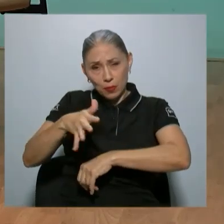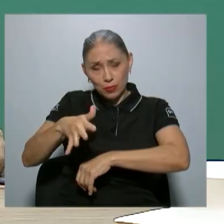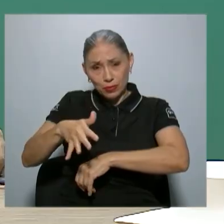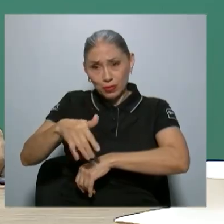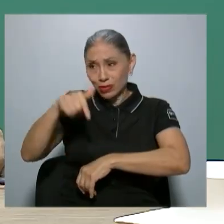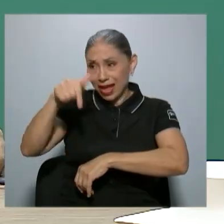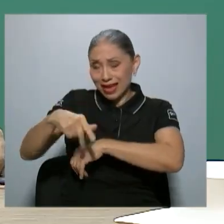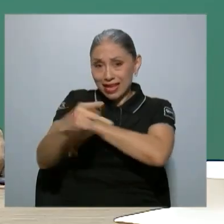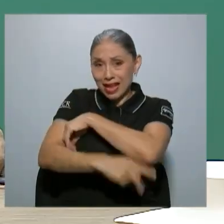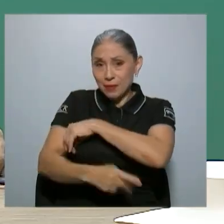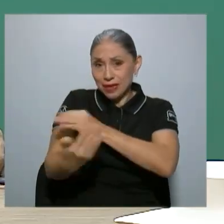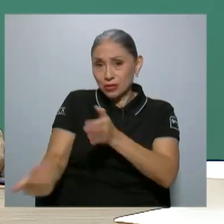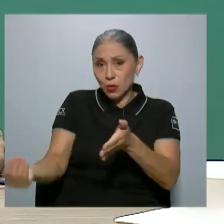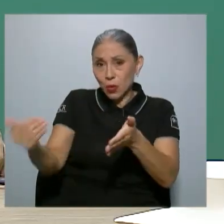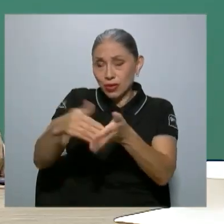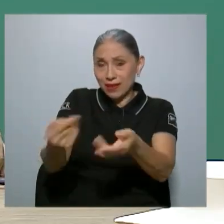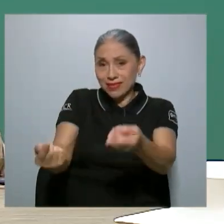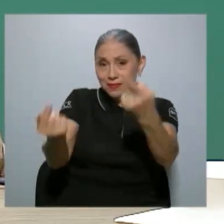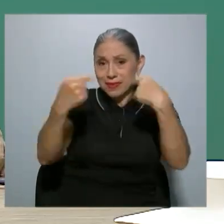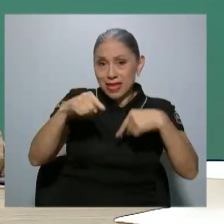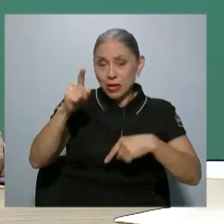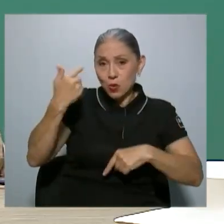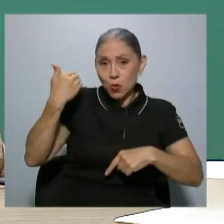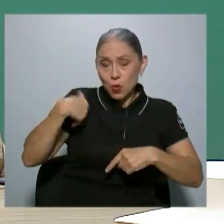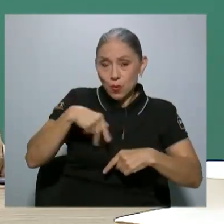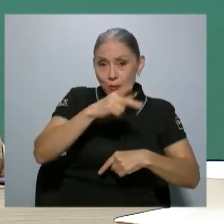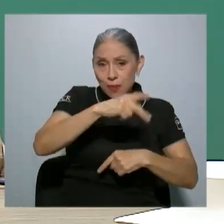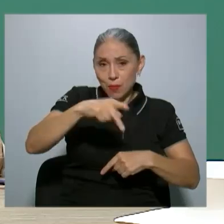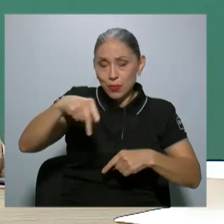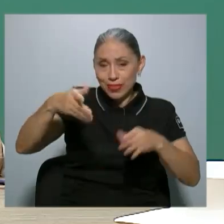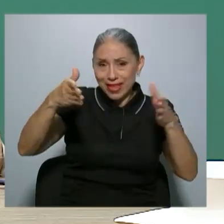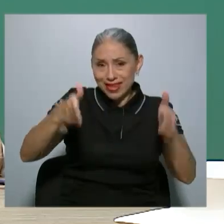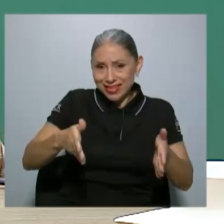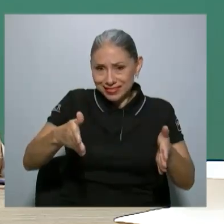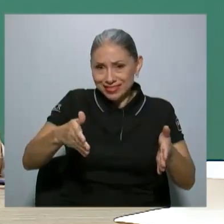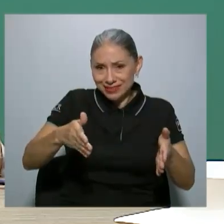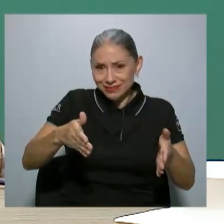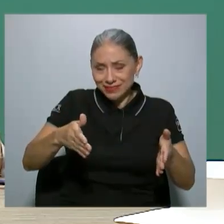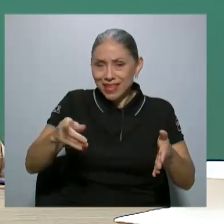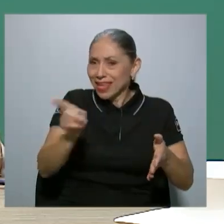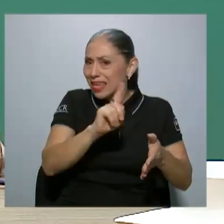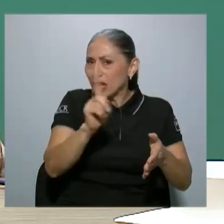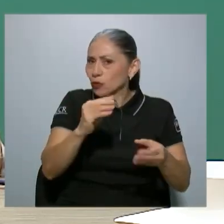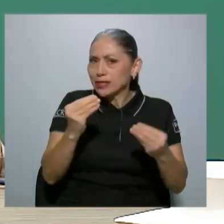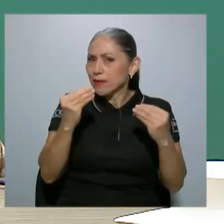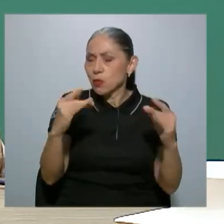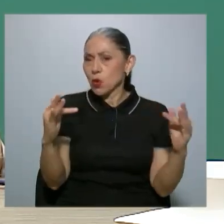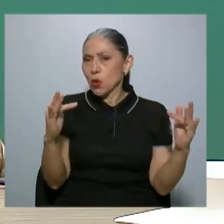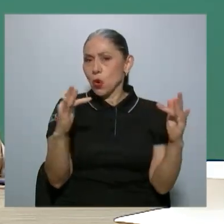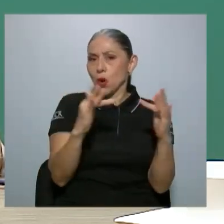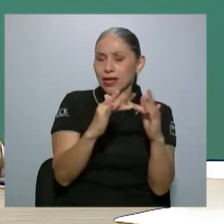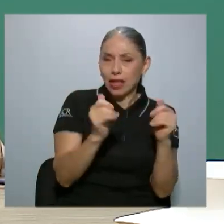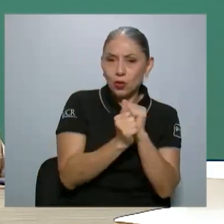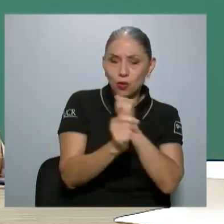país un puntarenense que no estaba demasiado conectado con el país porque había